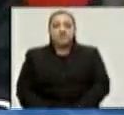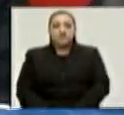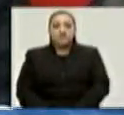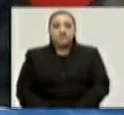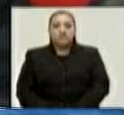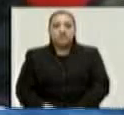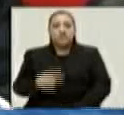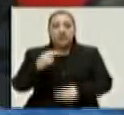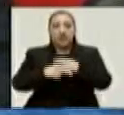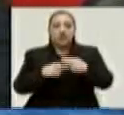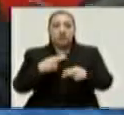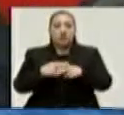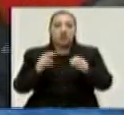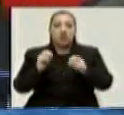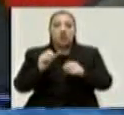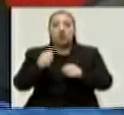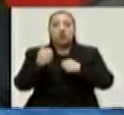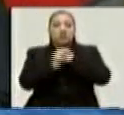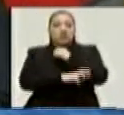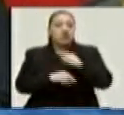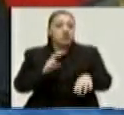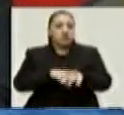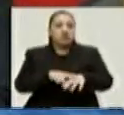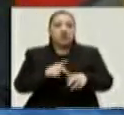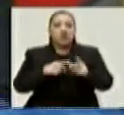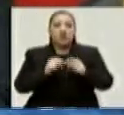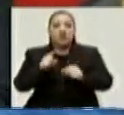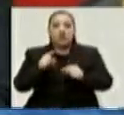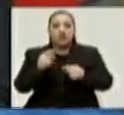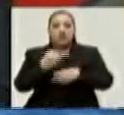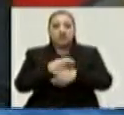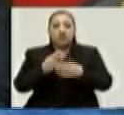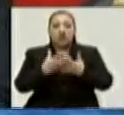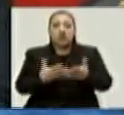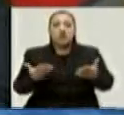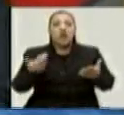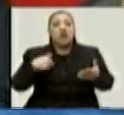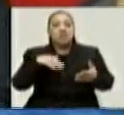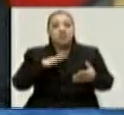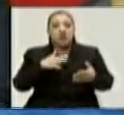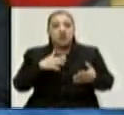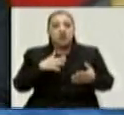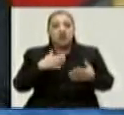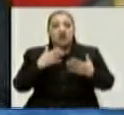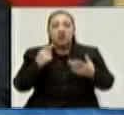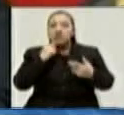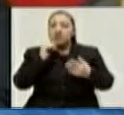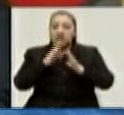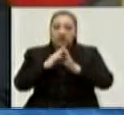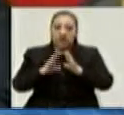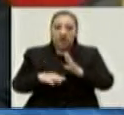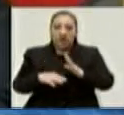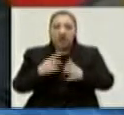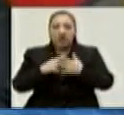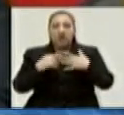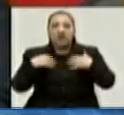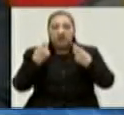de nacionalidad o de extranjería. En esa línea de cosas nos parece absolutamente irracional